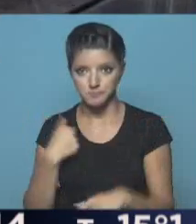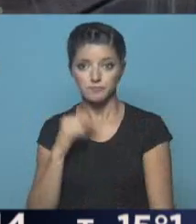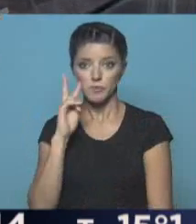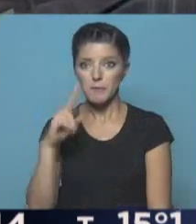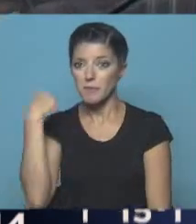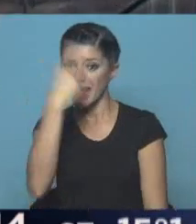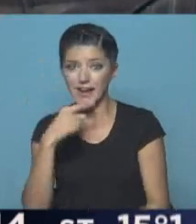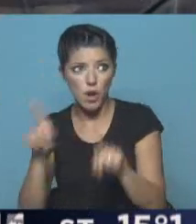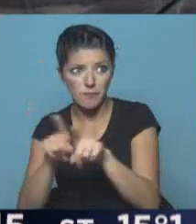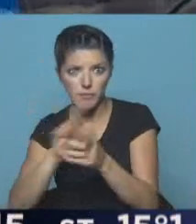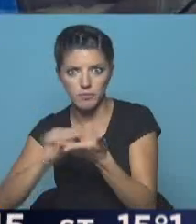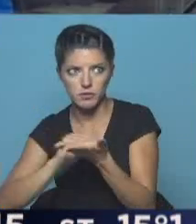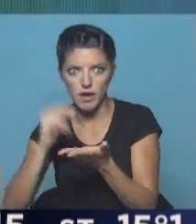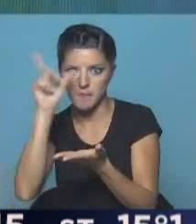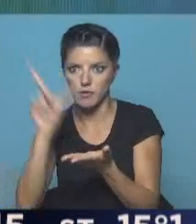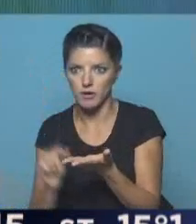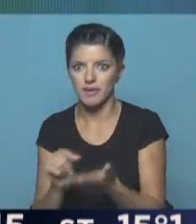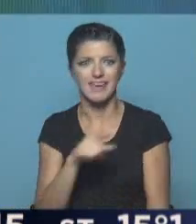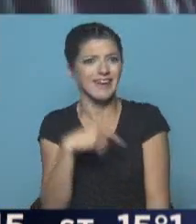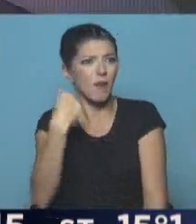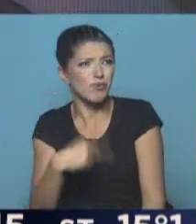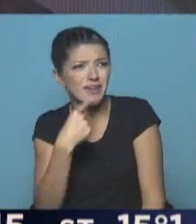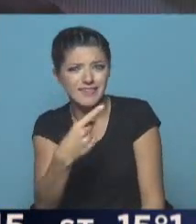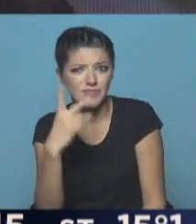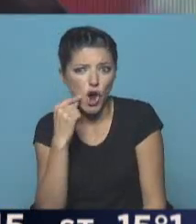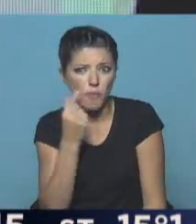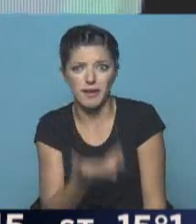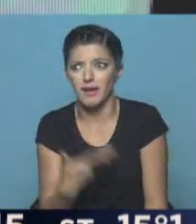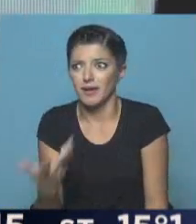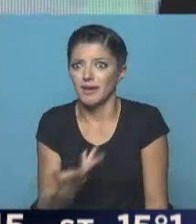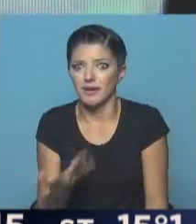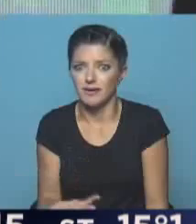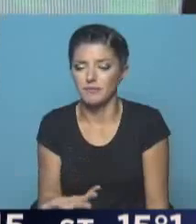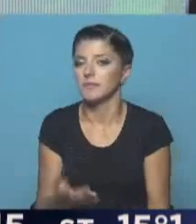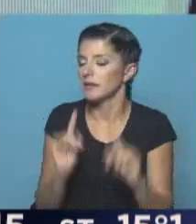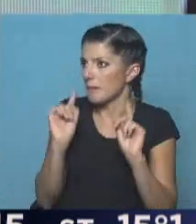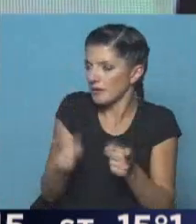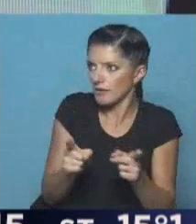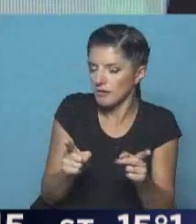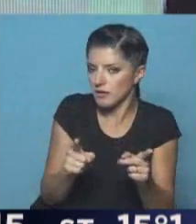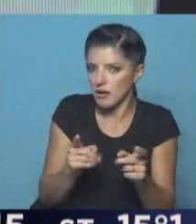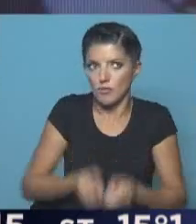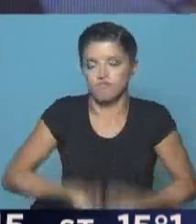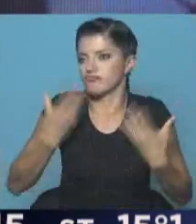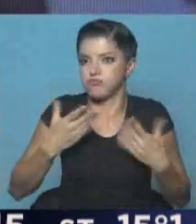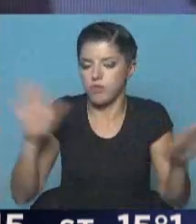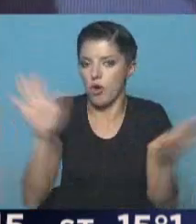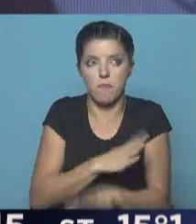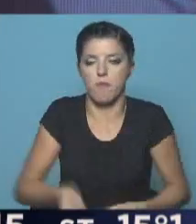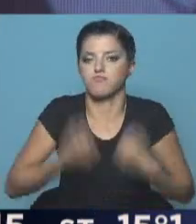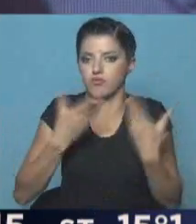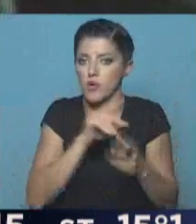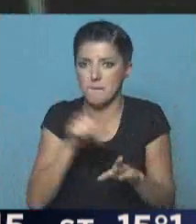las caras de los propios legisladores republicanos. Pero que las cosas que dice este hombre, la verdad que no, además es muy repentinista, o sea, reacciona sin la más